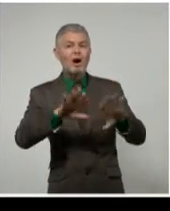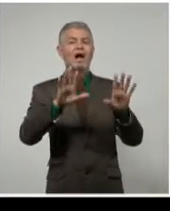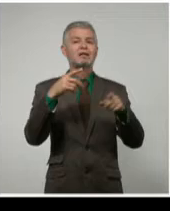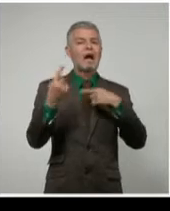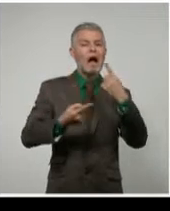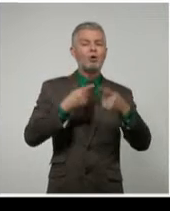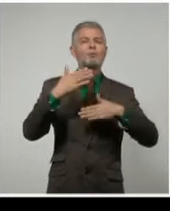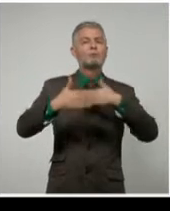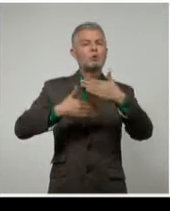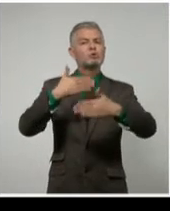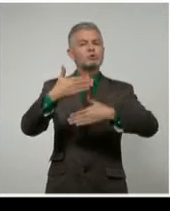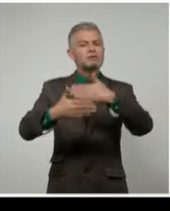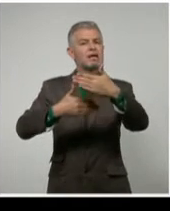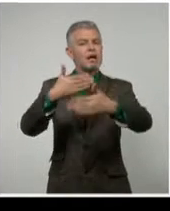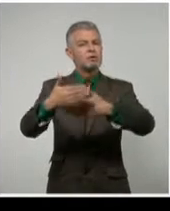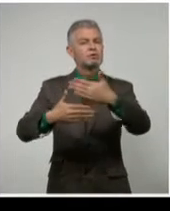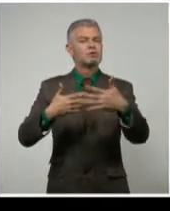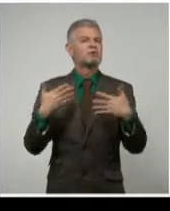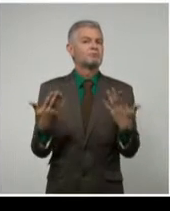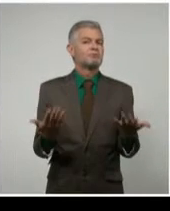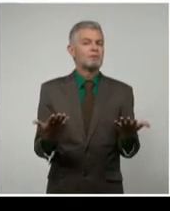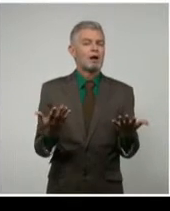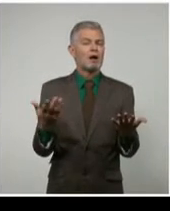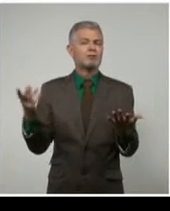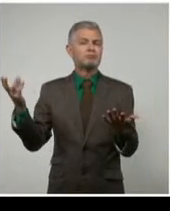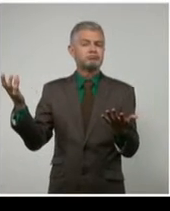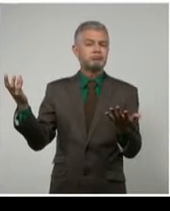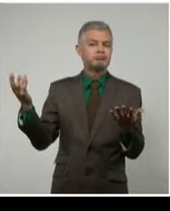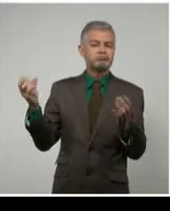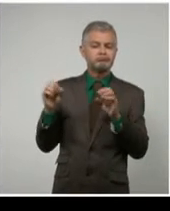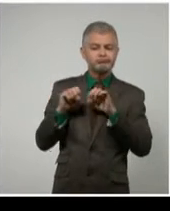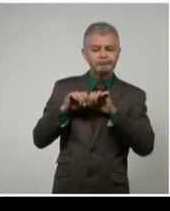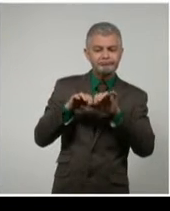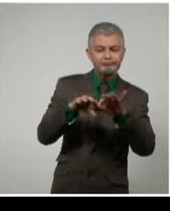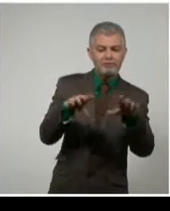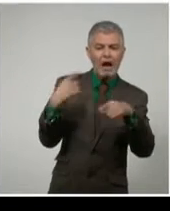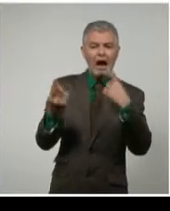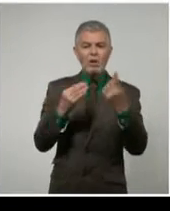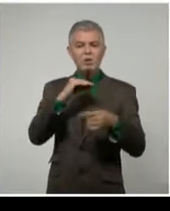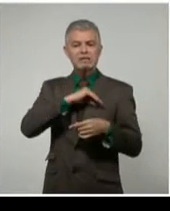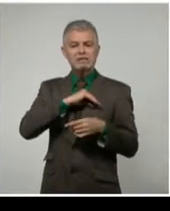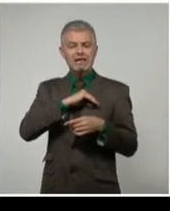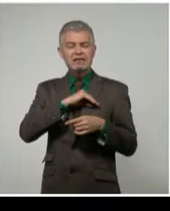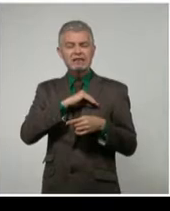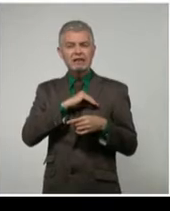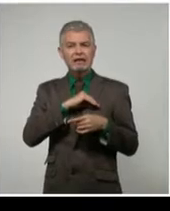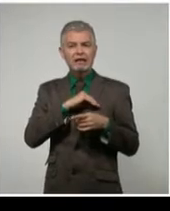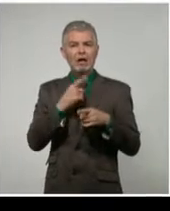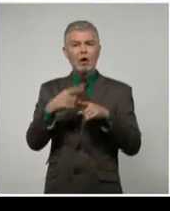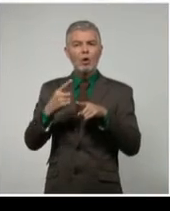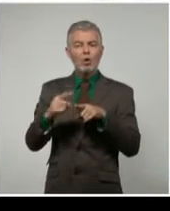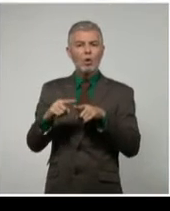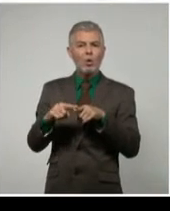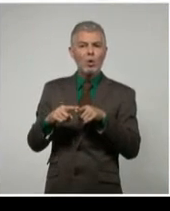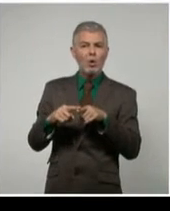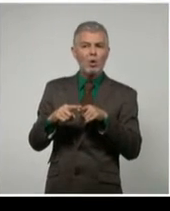proceso de transmisión de sensaciones producto